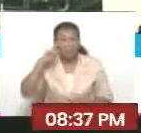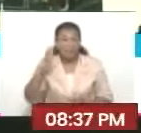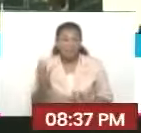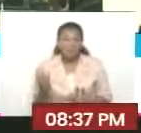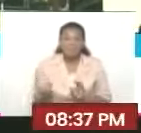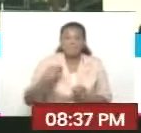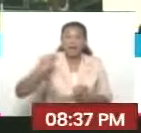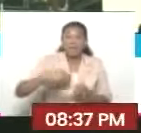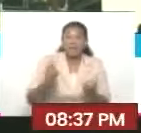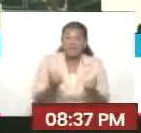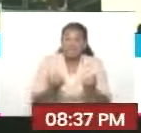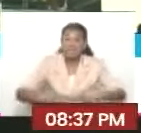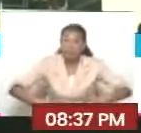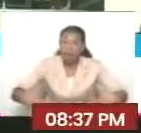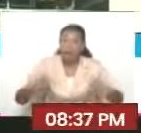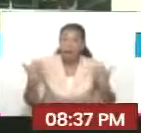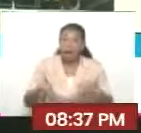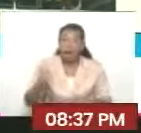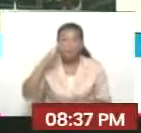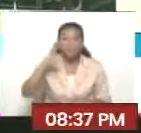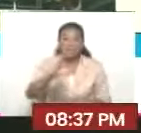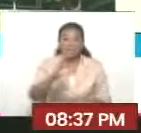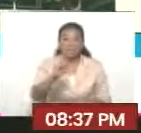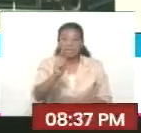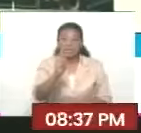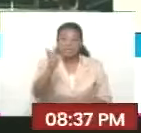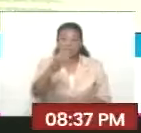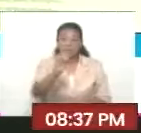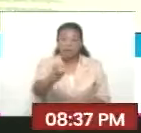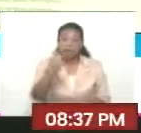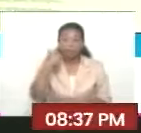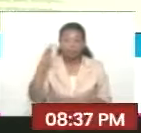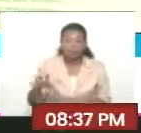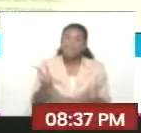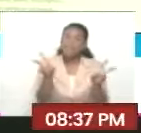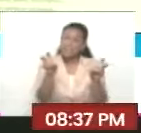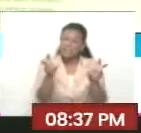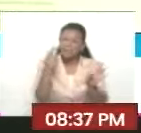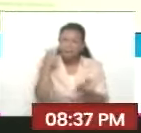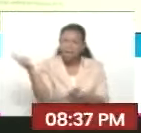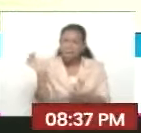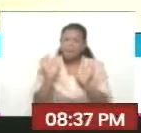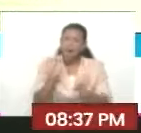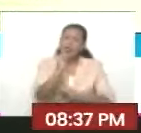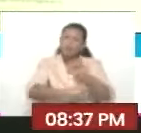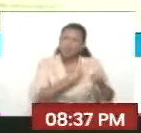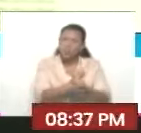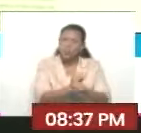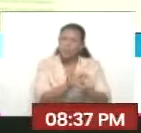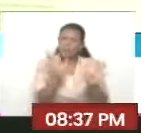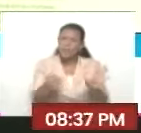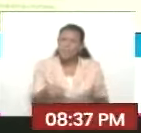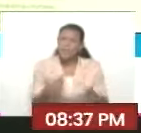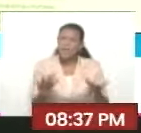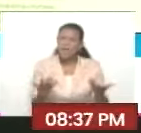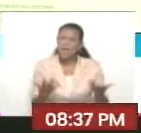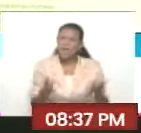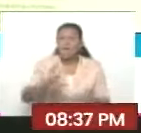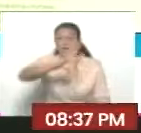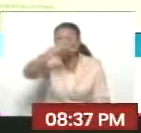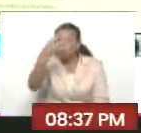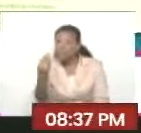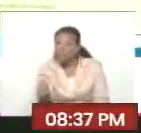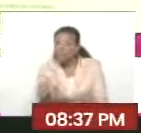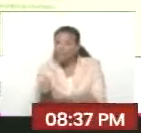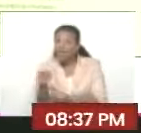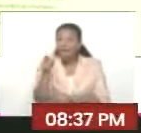idea de la magnitud de lo que significa Sirgo para Venezuela. Y este tema, presidente, en el ambiente internacional, Sudáfrica, que fue